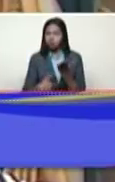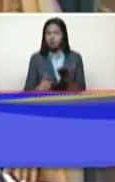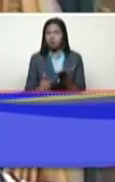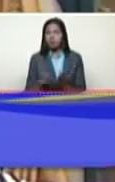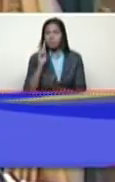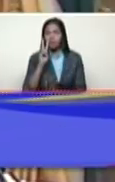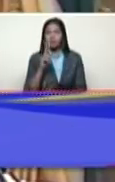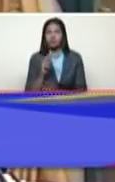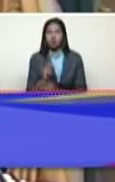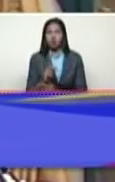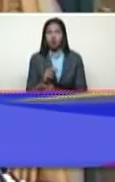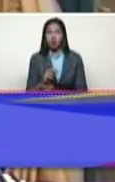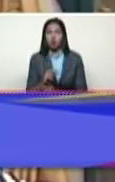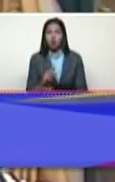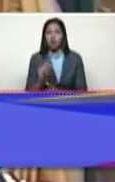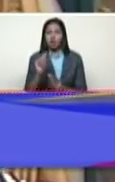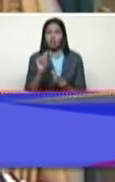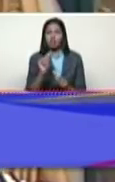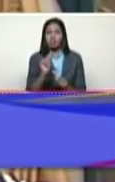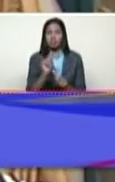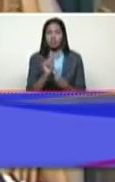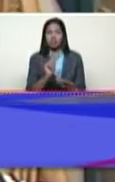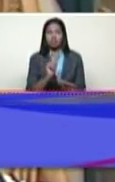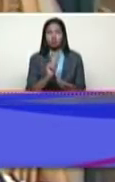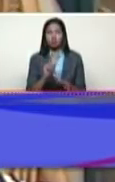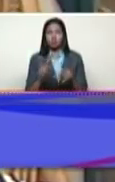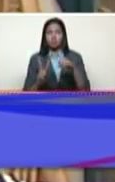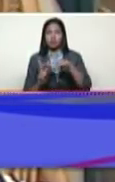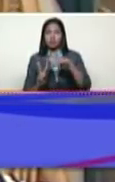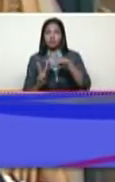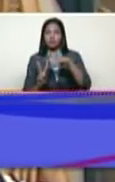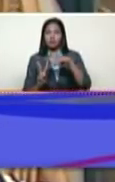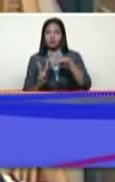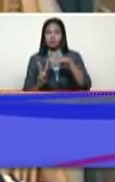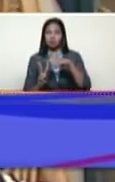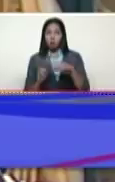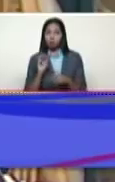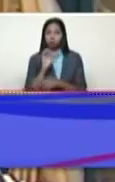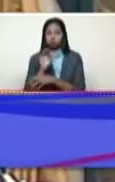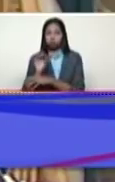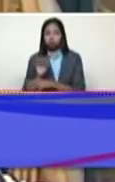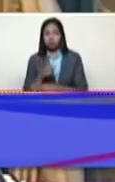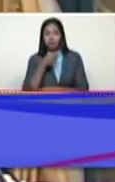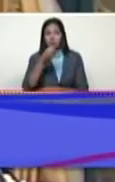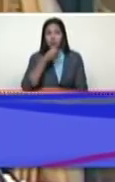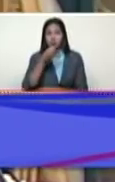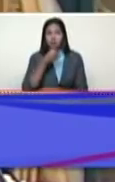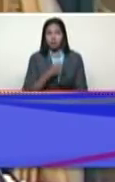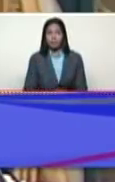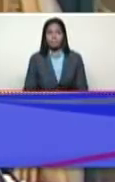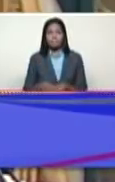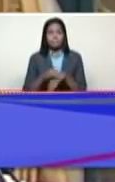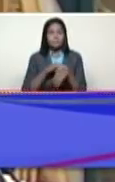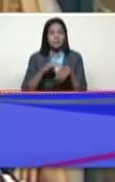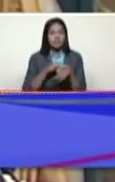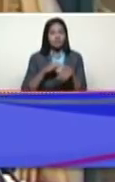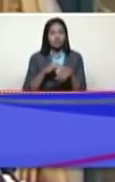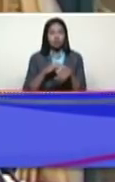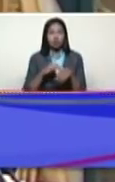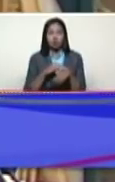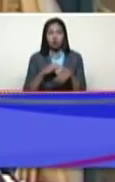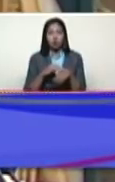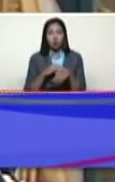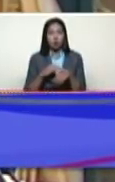transmitida por Telesur, por Venezolana de Televisión. Creo que hay que darle la mayor difusión. Ministro Héctor Rodríguez, Jorge Rodríguez,